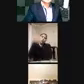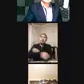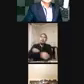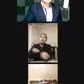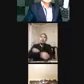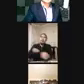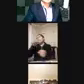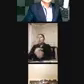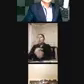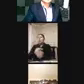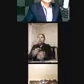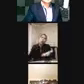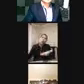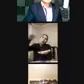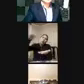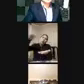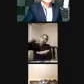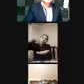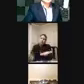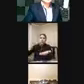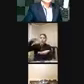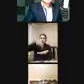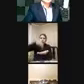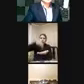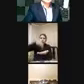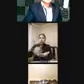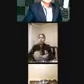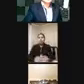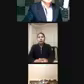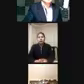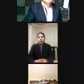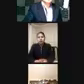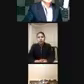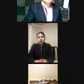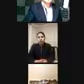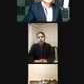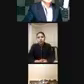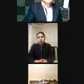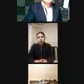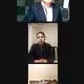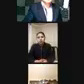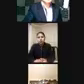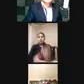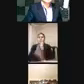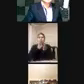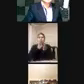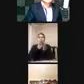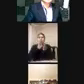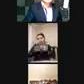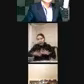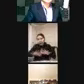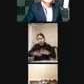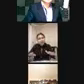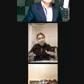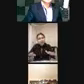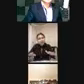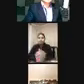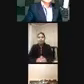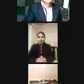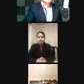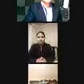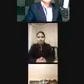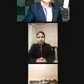adquirir esa habilidad, ¿no? Estamos hablando desde pequeñitos, o sea, eso es importante, la plasticidad, por eso hablaba de la